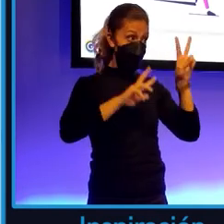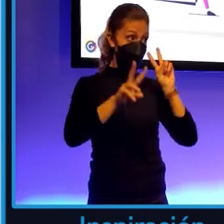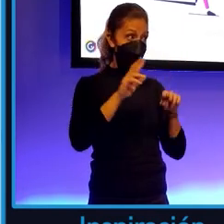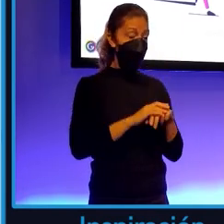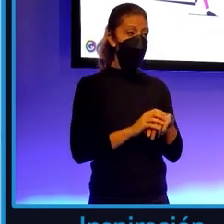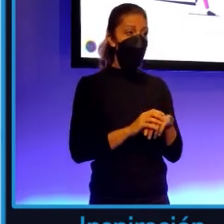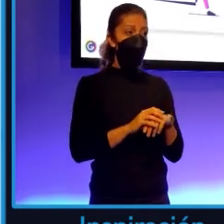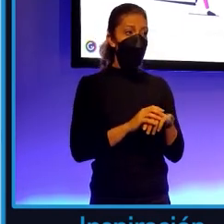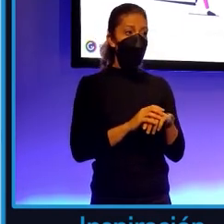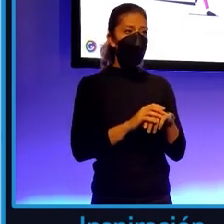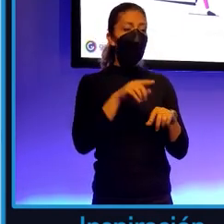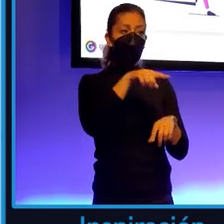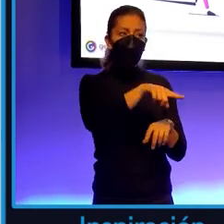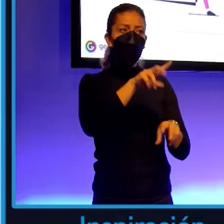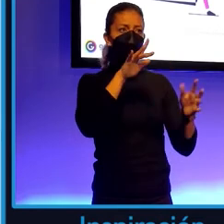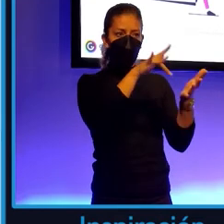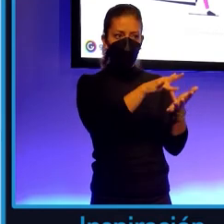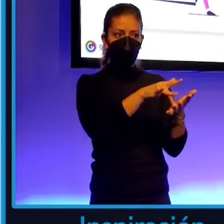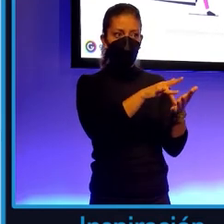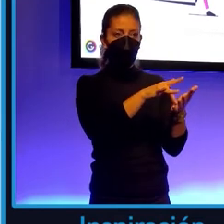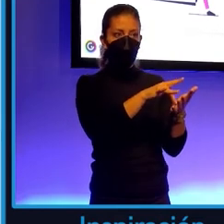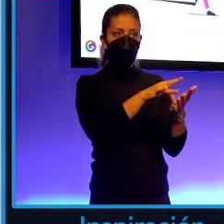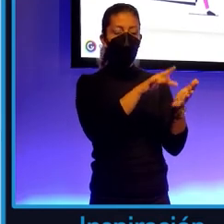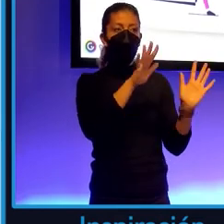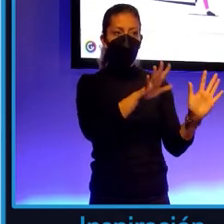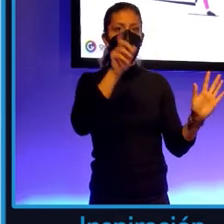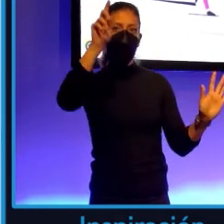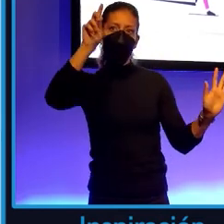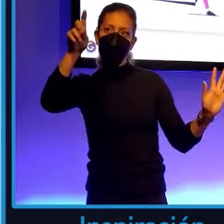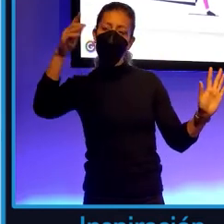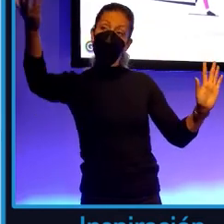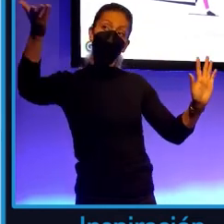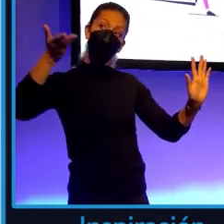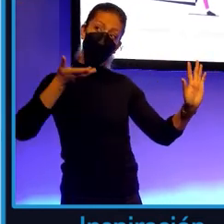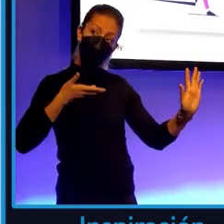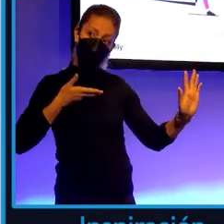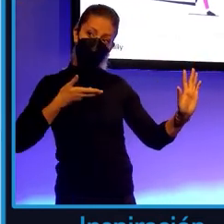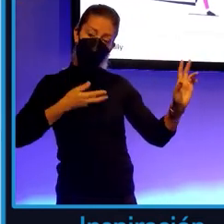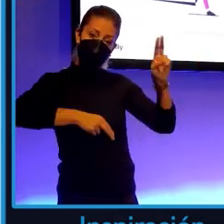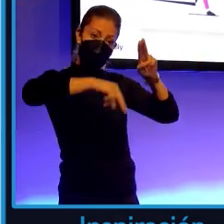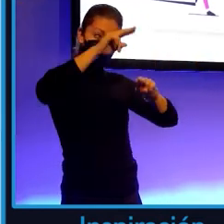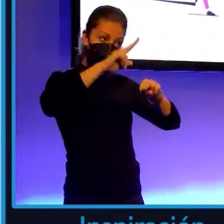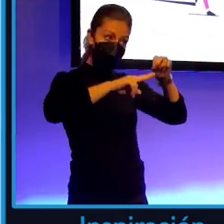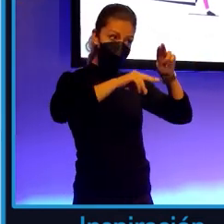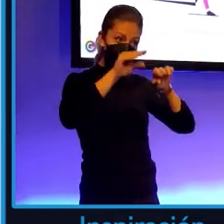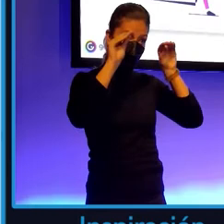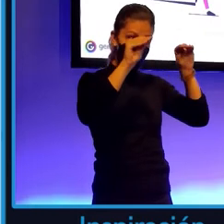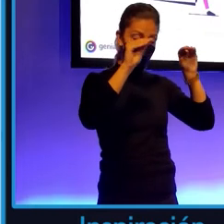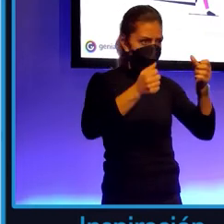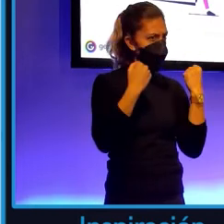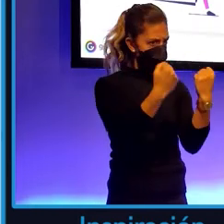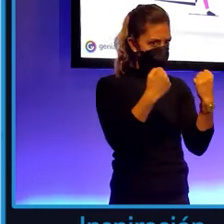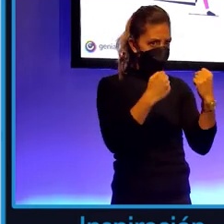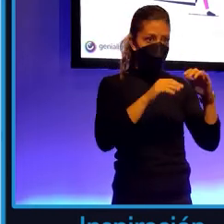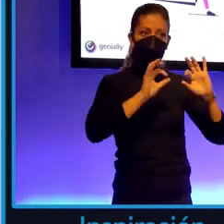reglada no toca entre sus estamentos luego tenemos profesoras y profesores que nos ayudan en esta construcción que es muy potente igualmente porque